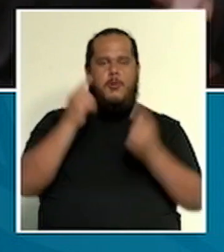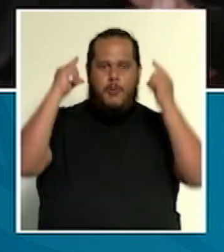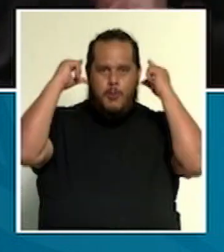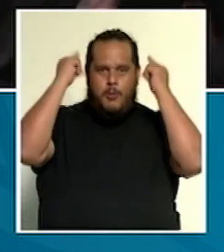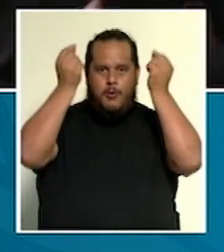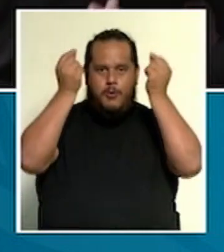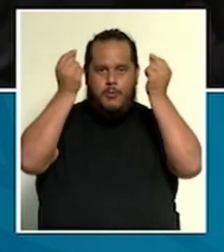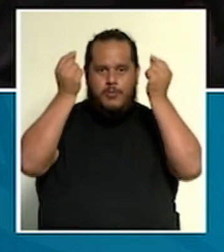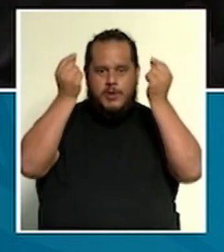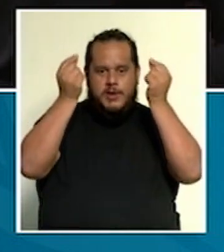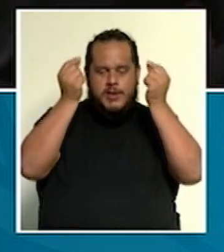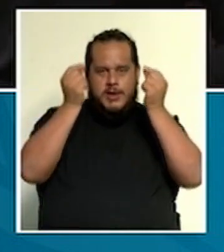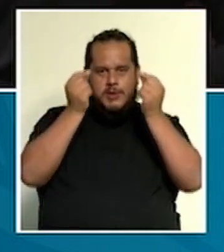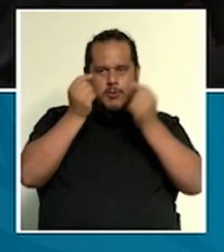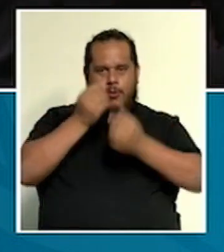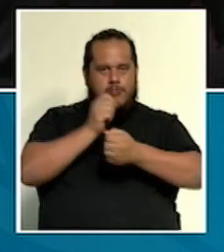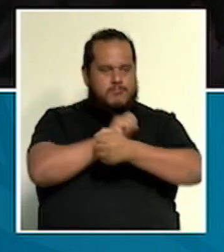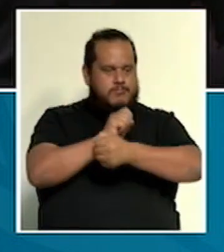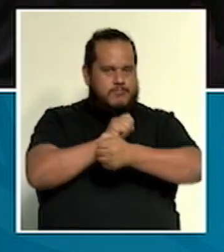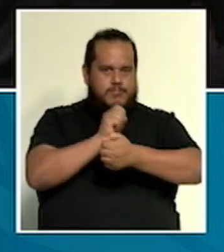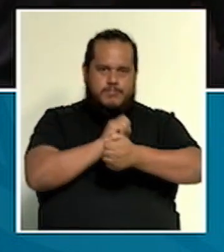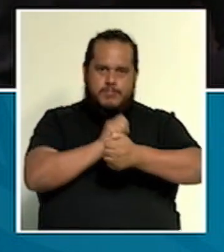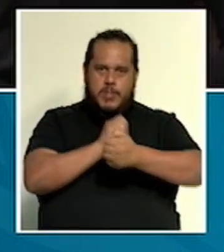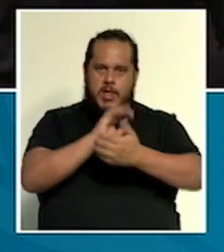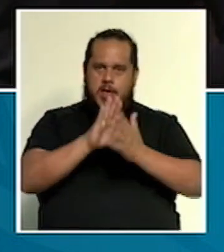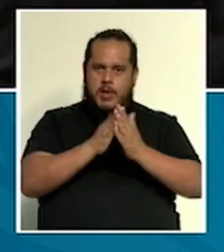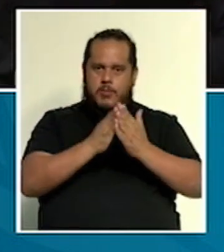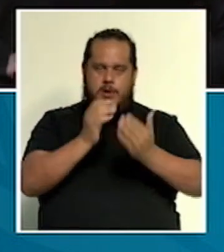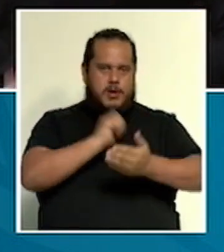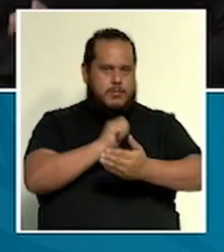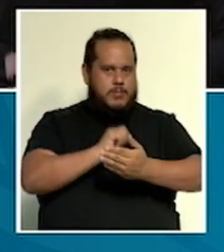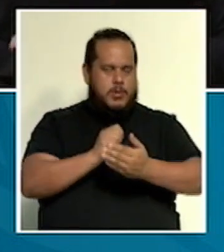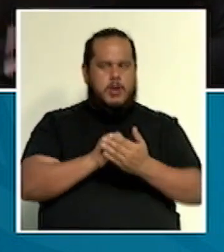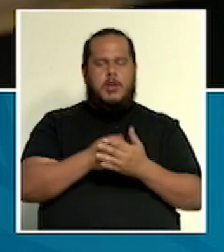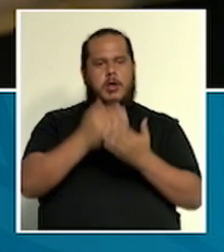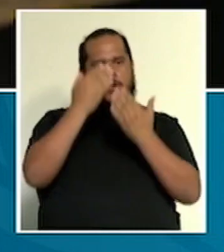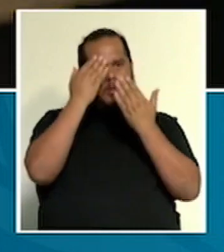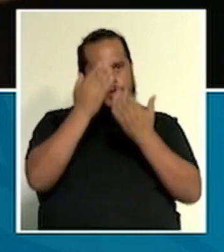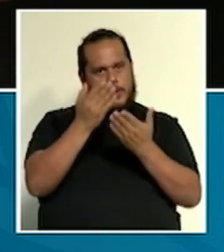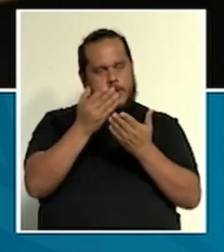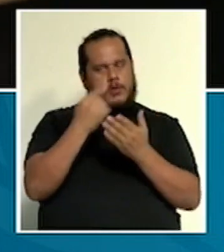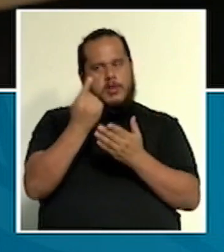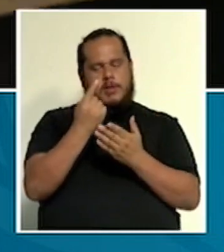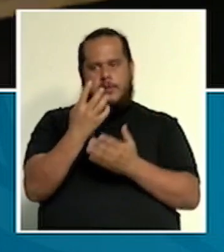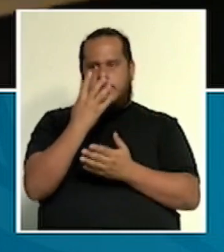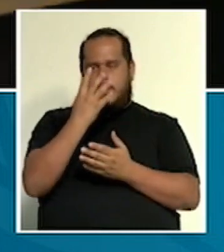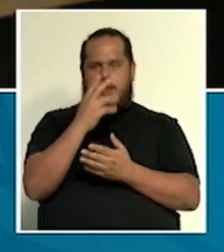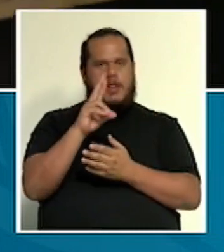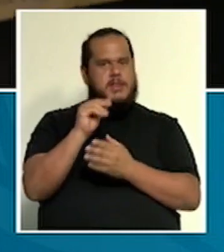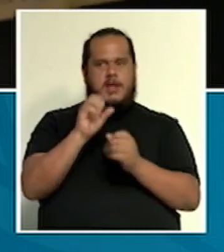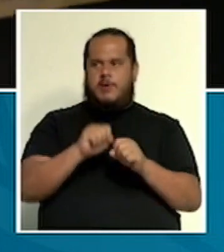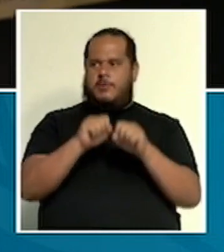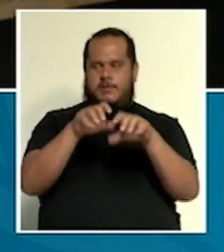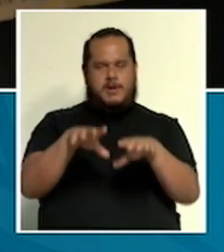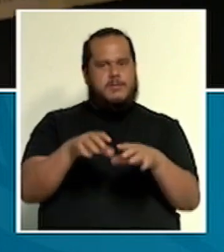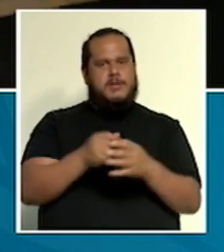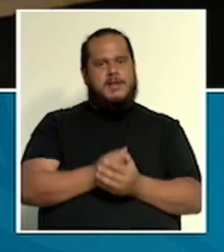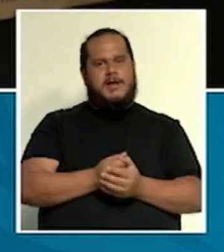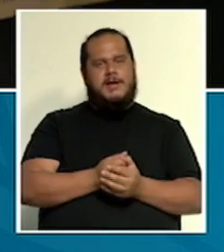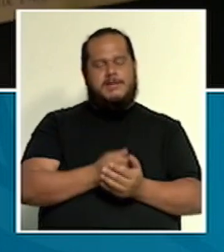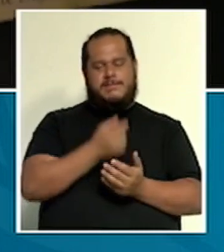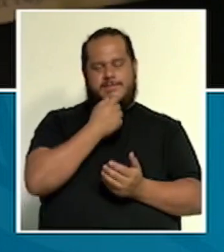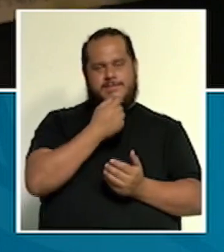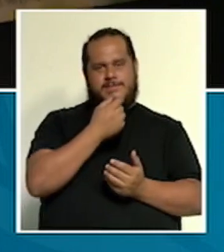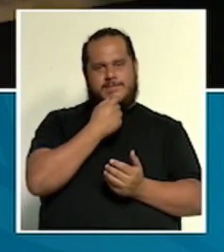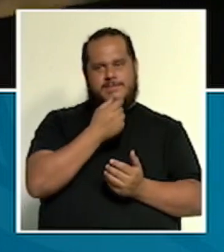llevándole los apuntes al maestro, convenciéndolo cada vez que se enojaba de que no renunciara.